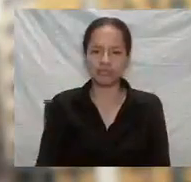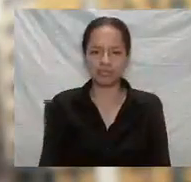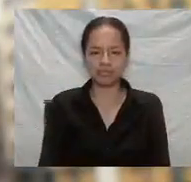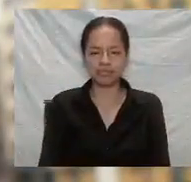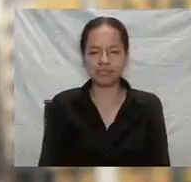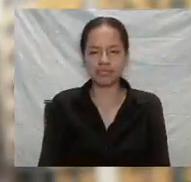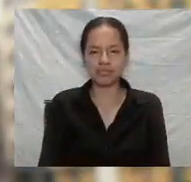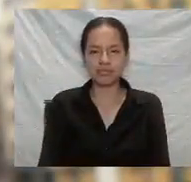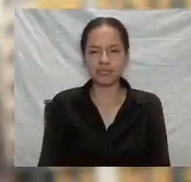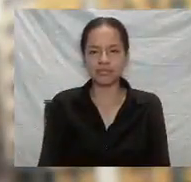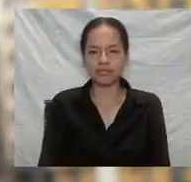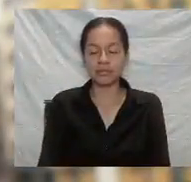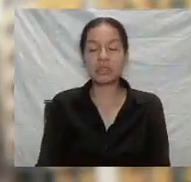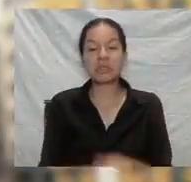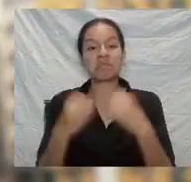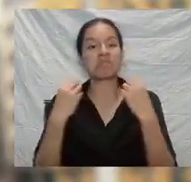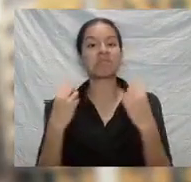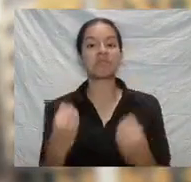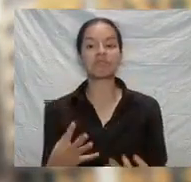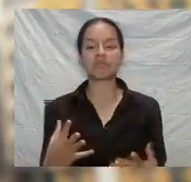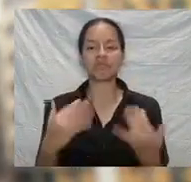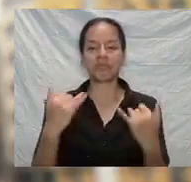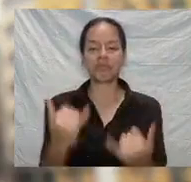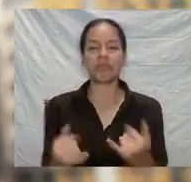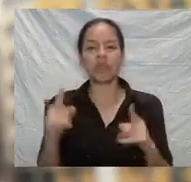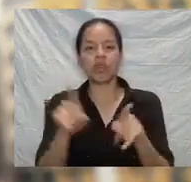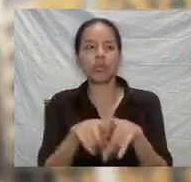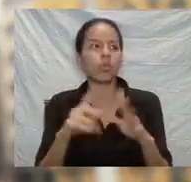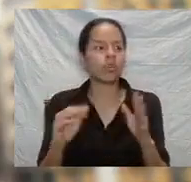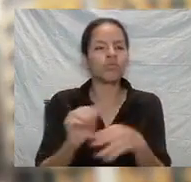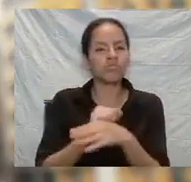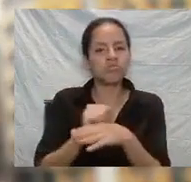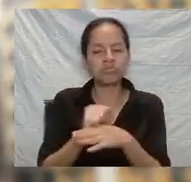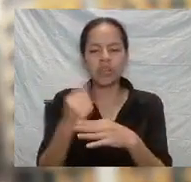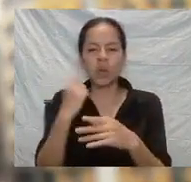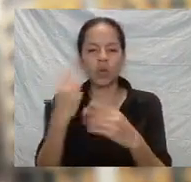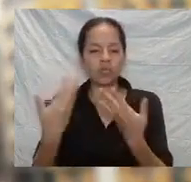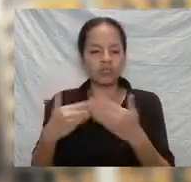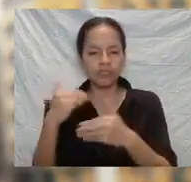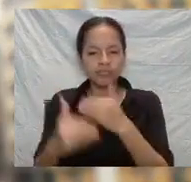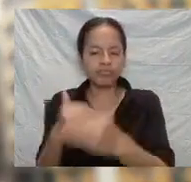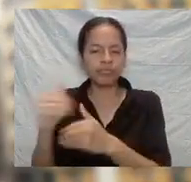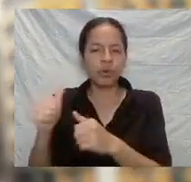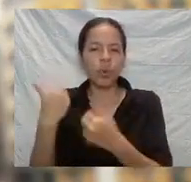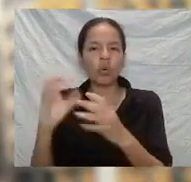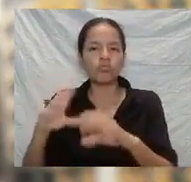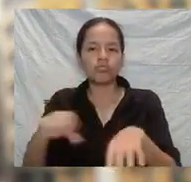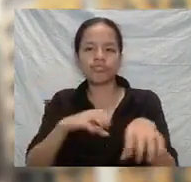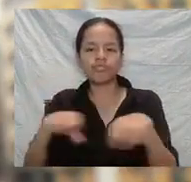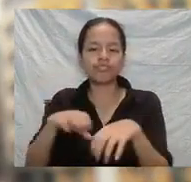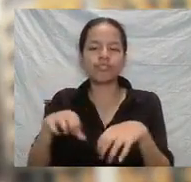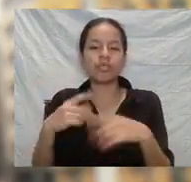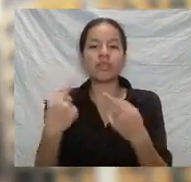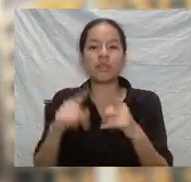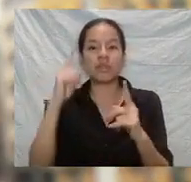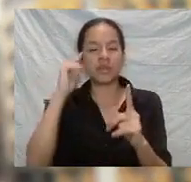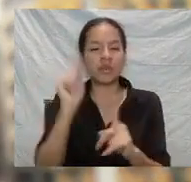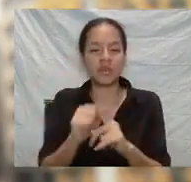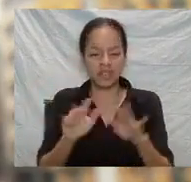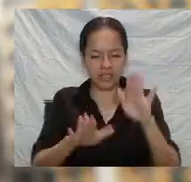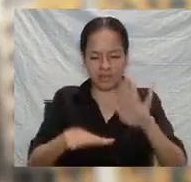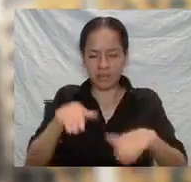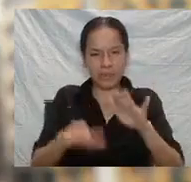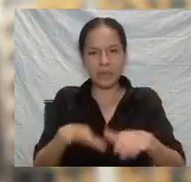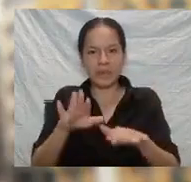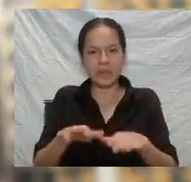y bueno estamos realizando algunas actividades conmemorativas por las fiestas patrias y entre ellas patitas al bicentenario donde los engreídos